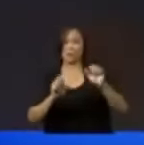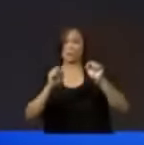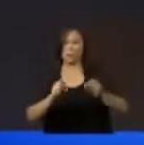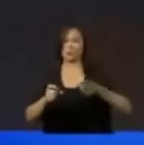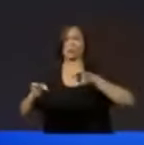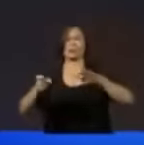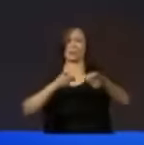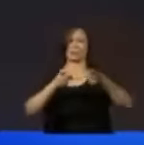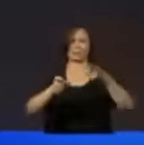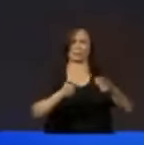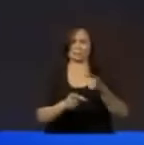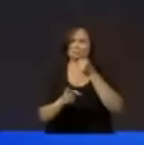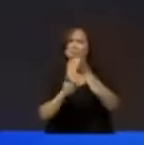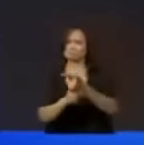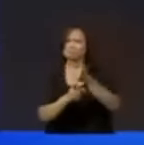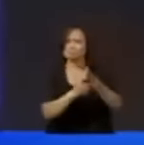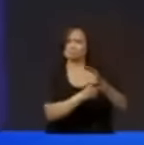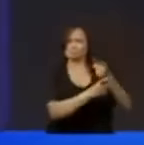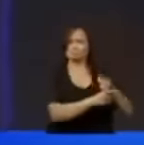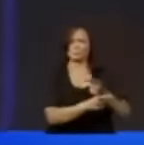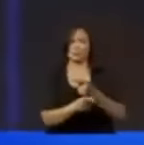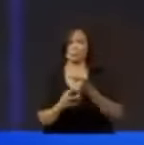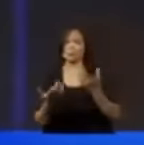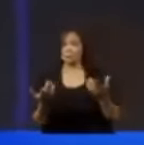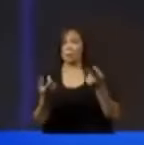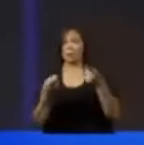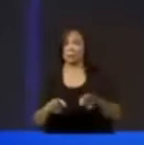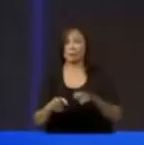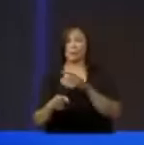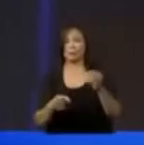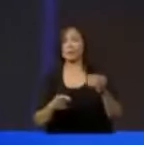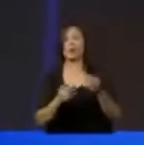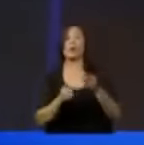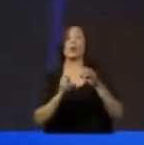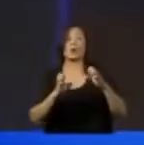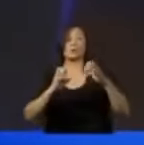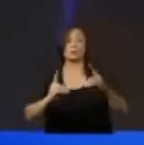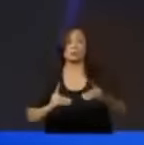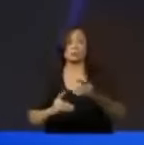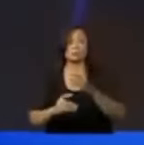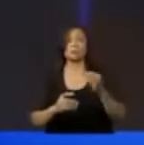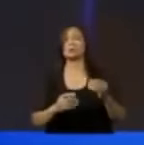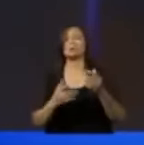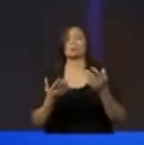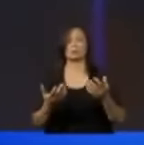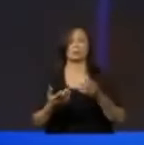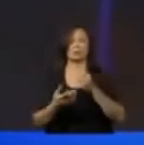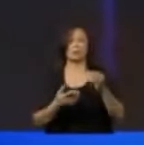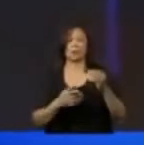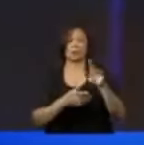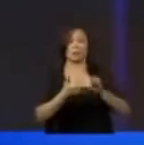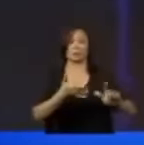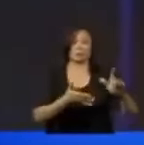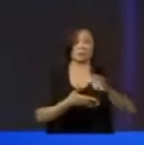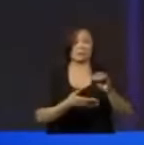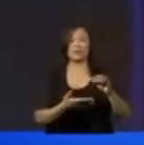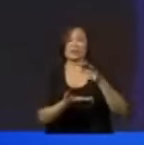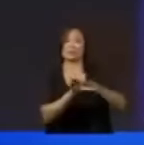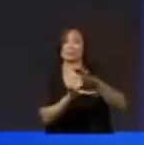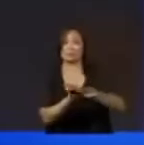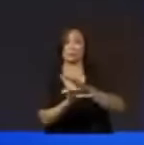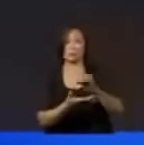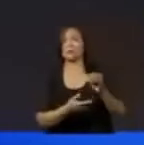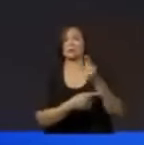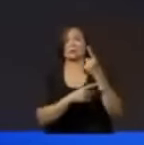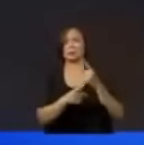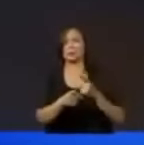puedan gerenciar de manera correcta todo aquello que tiene que ver con la pedagogía de los liceos, de las escuelas,